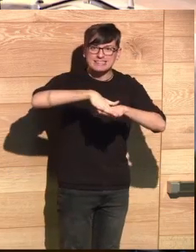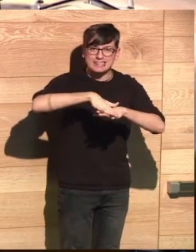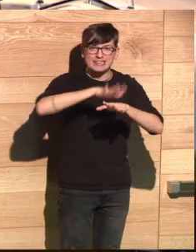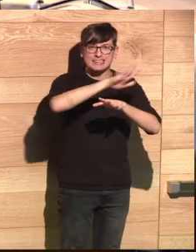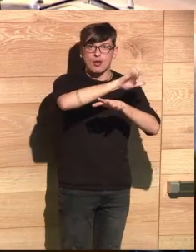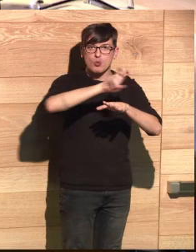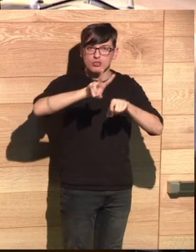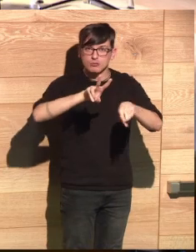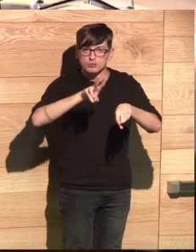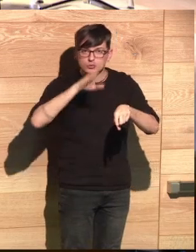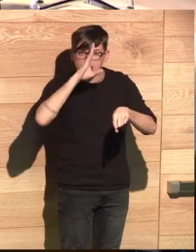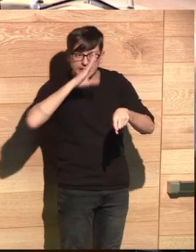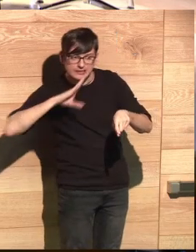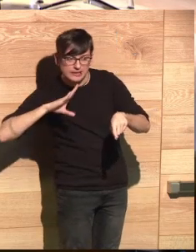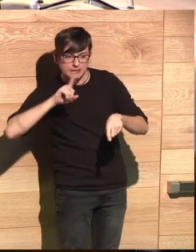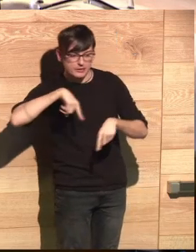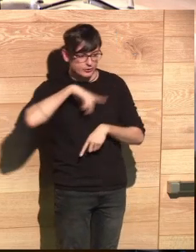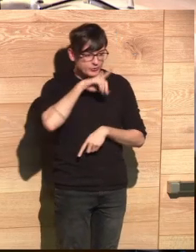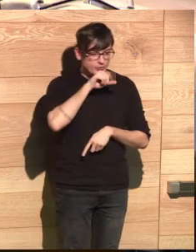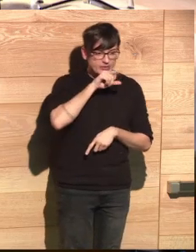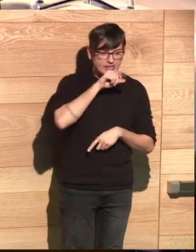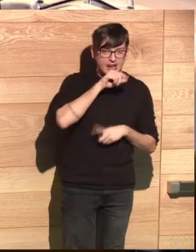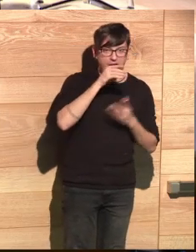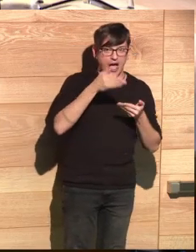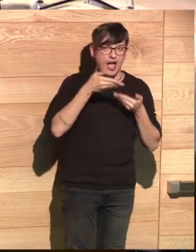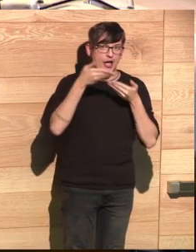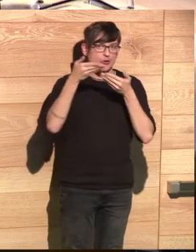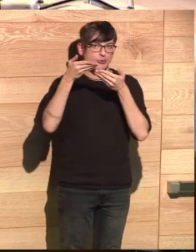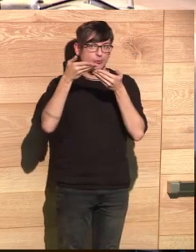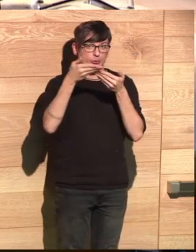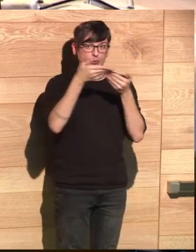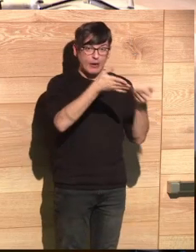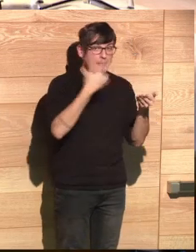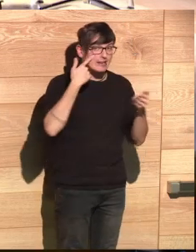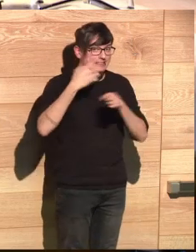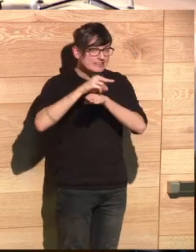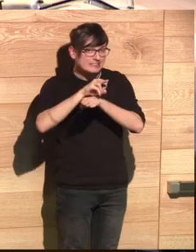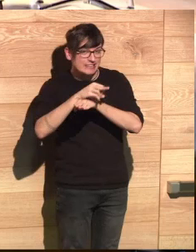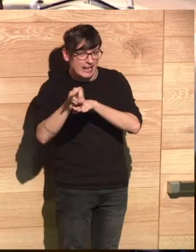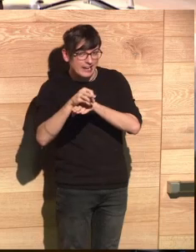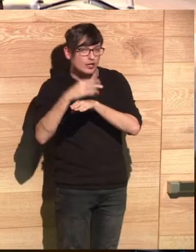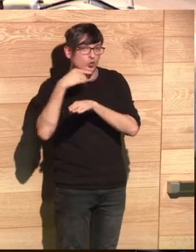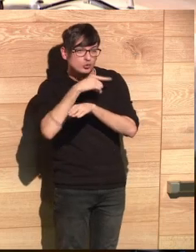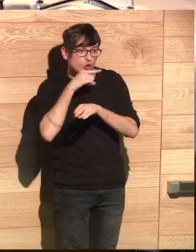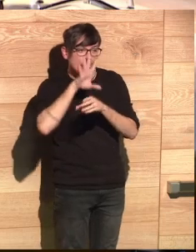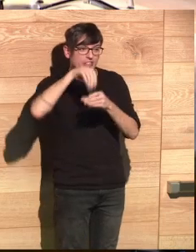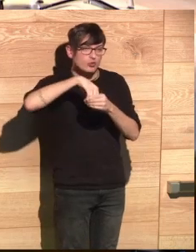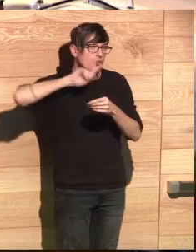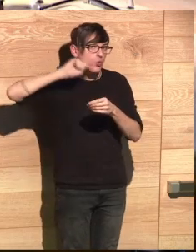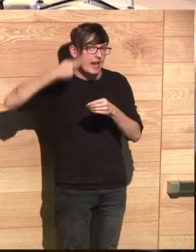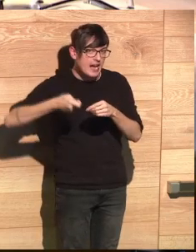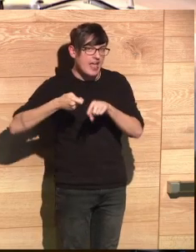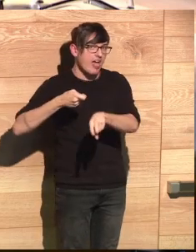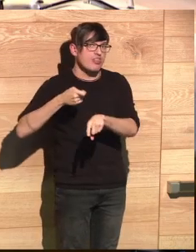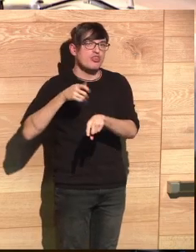a las tropas no prorrusas a saber dónde estaban los tanques prorrusos dentro de Ucrania en 2014 porque la gente